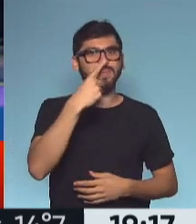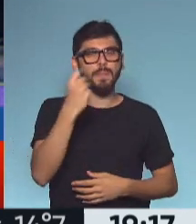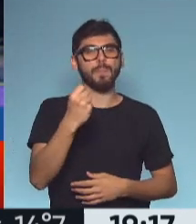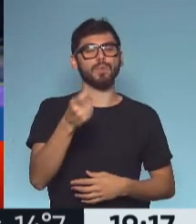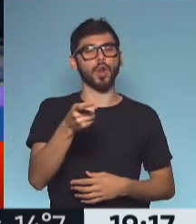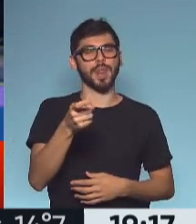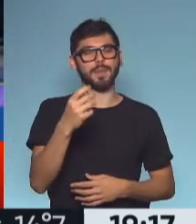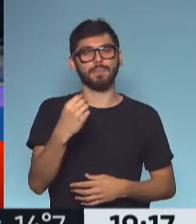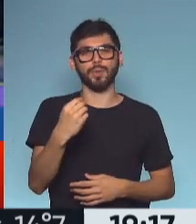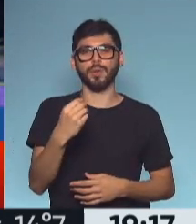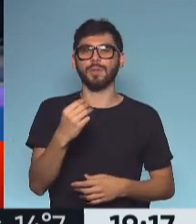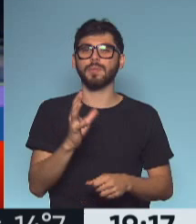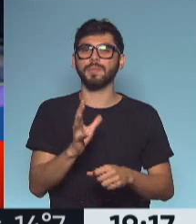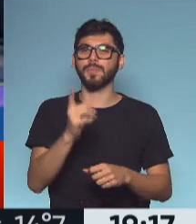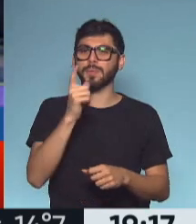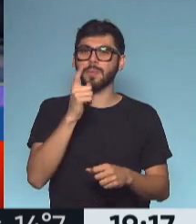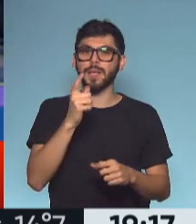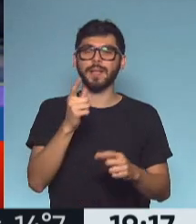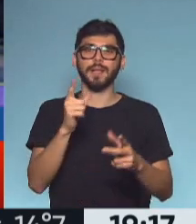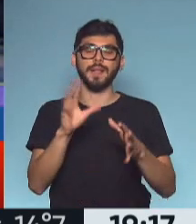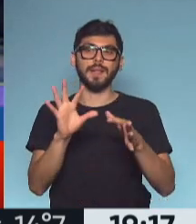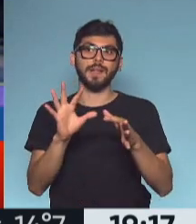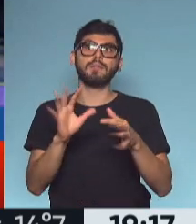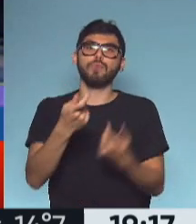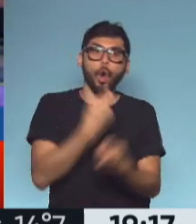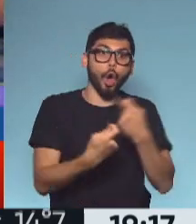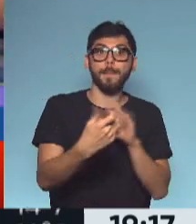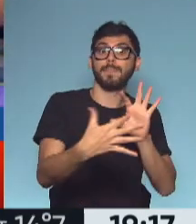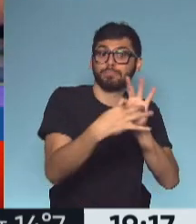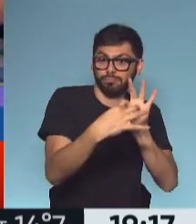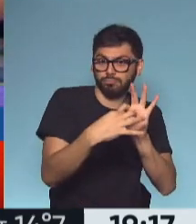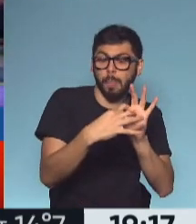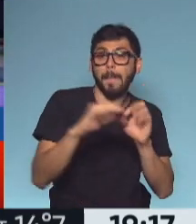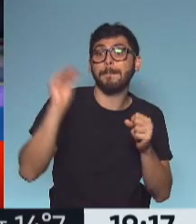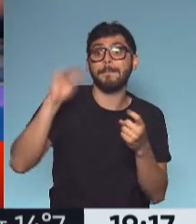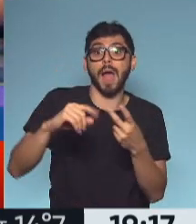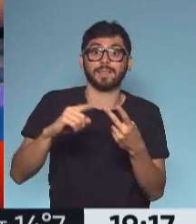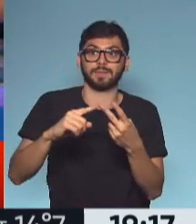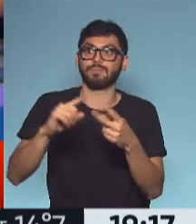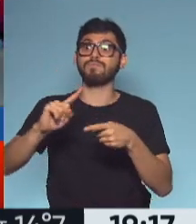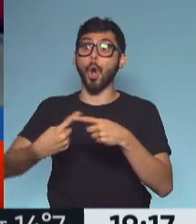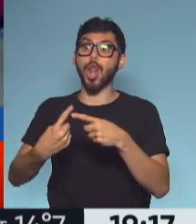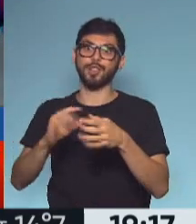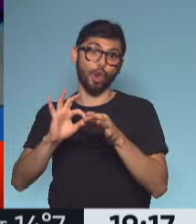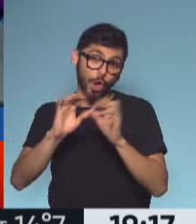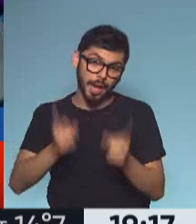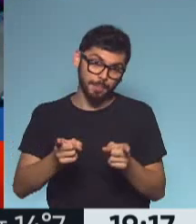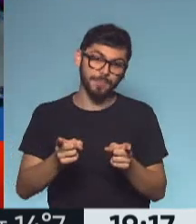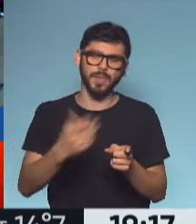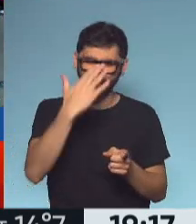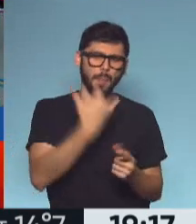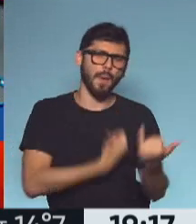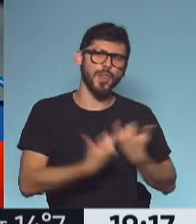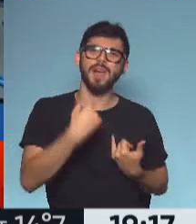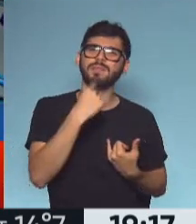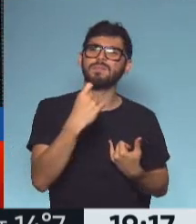una cuestión de estrechar vínculos desde lo comercial, pero que también impacta, por supuesto, en lo político. Ahora me vas a contar qué incidencia tiene